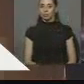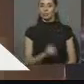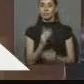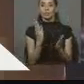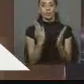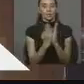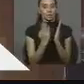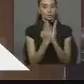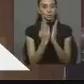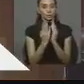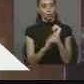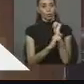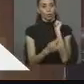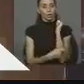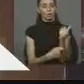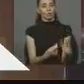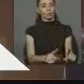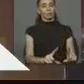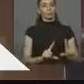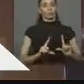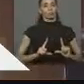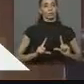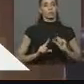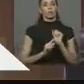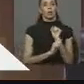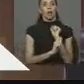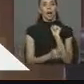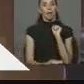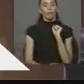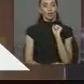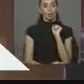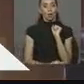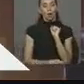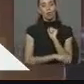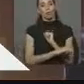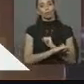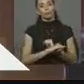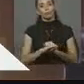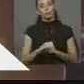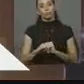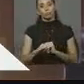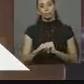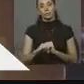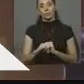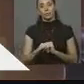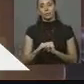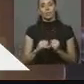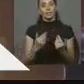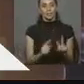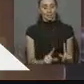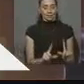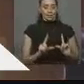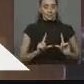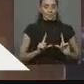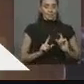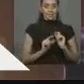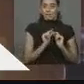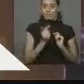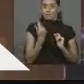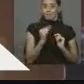Estudió Derecho, se tituló de abogado y luego de ser titulado